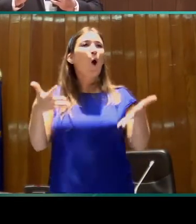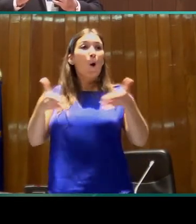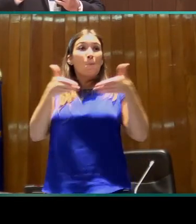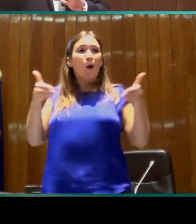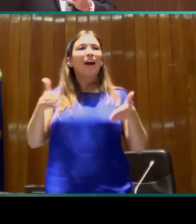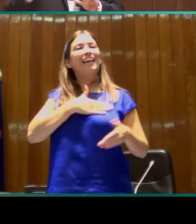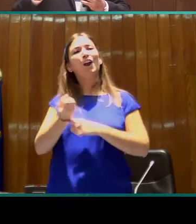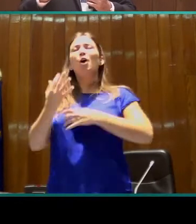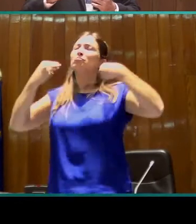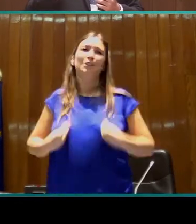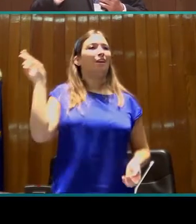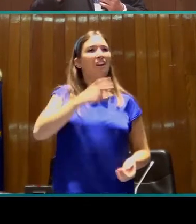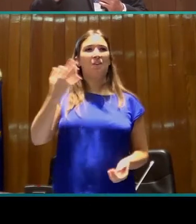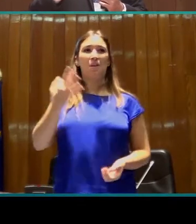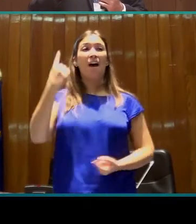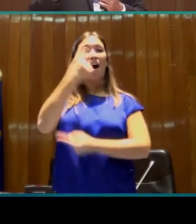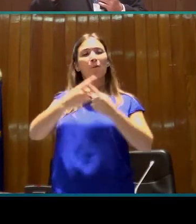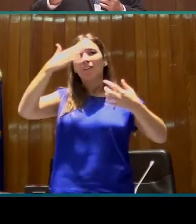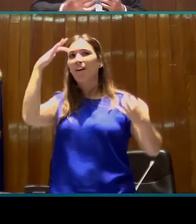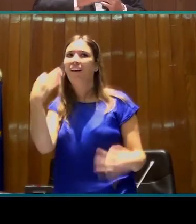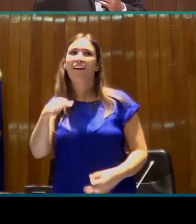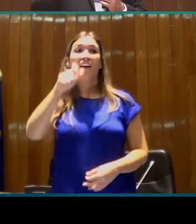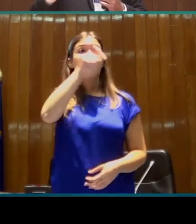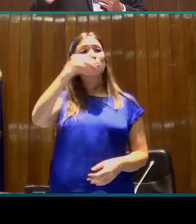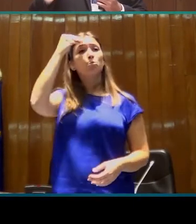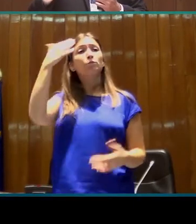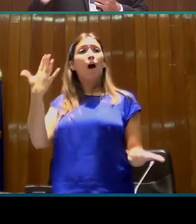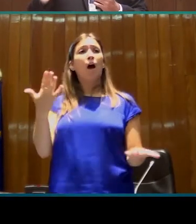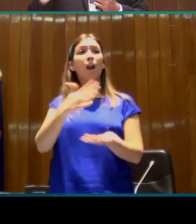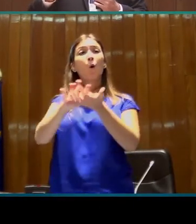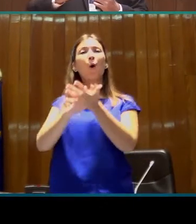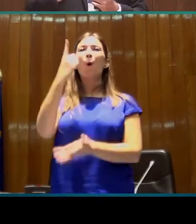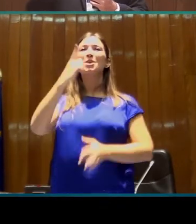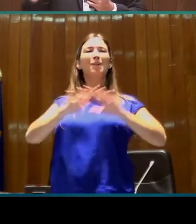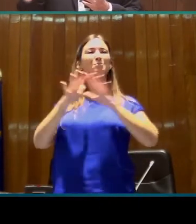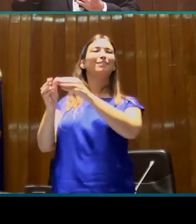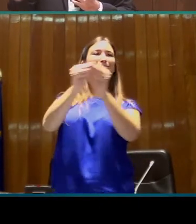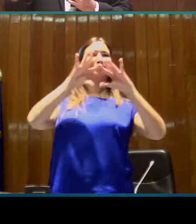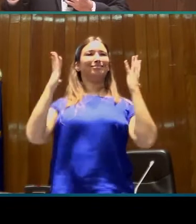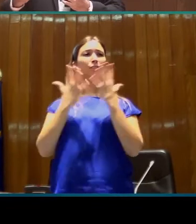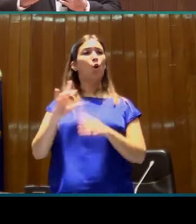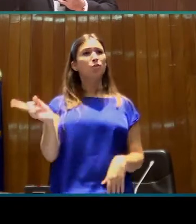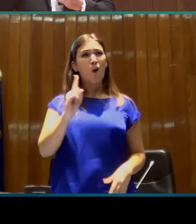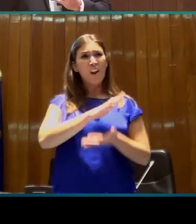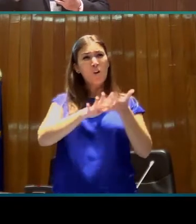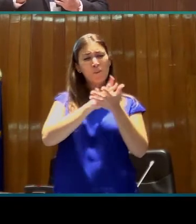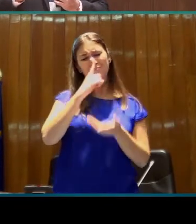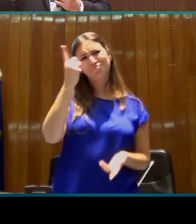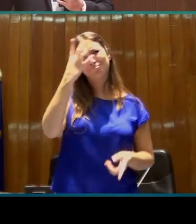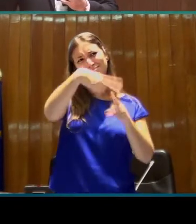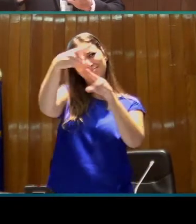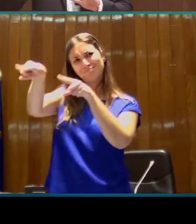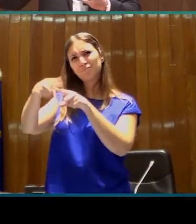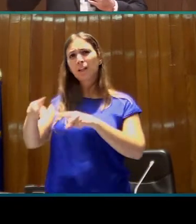tipo de charlas, porque creo que es importante. A veces la gente piensa que existe solamente una lengua de signos. Hay muchas lenguas de signos y